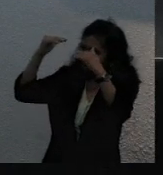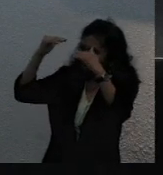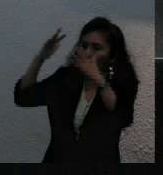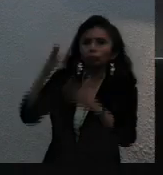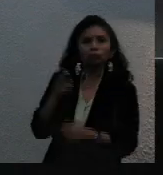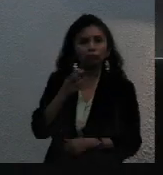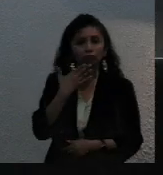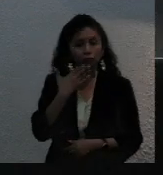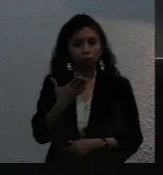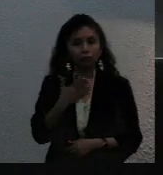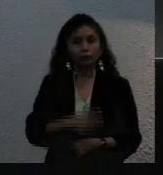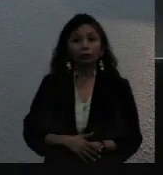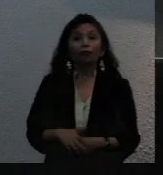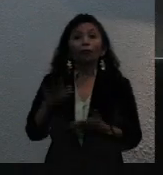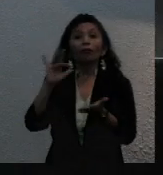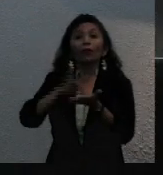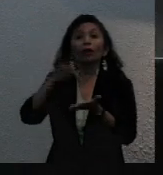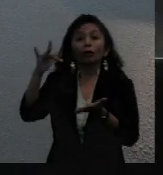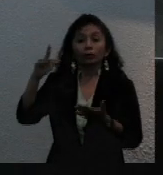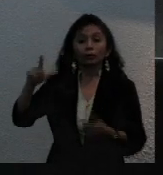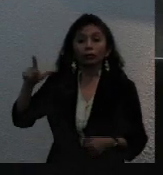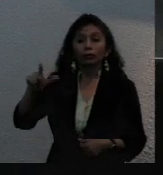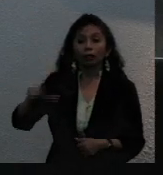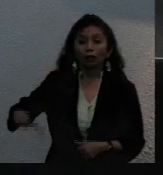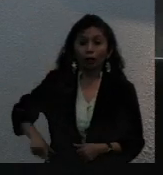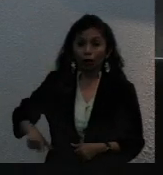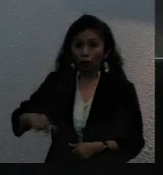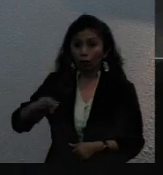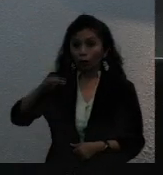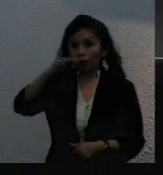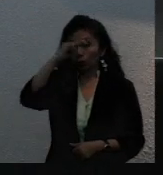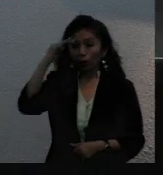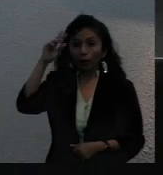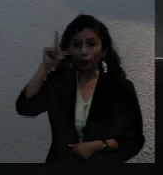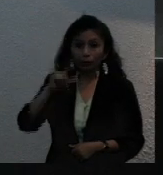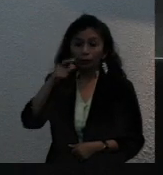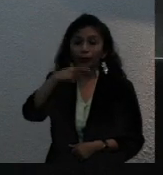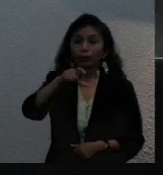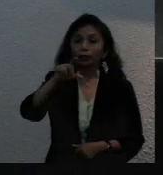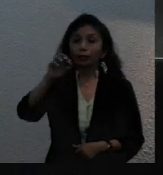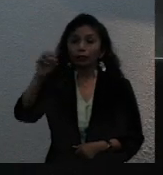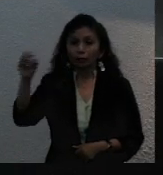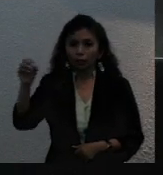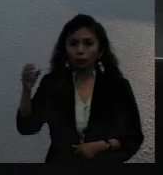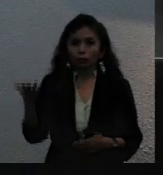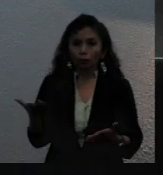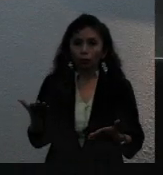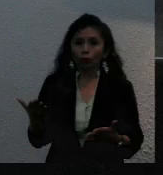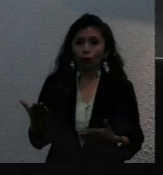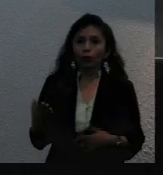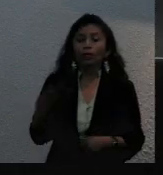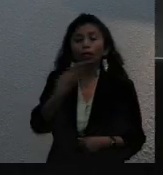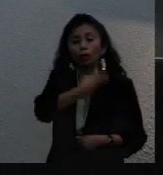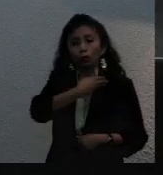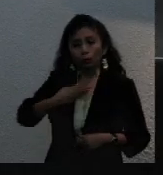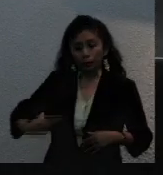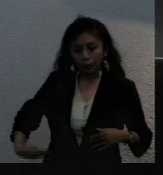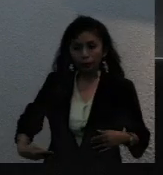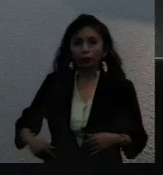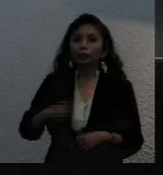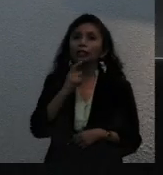quintanarroenses. Gracias a la gobernadora, se ha hecho realidad en Quintana Roo el compromiso del presidente Andrés Manuel López